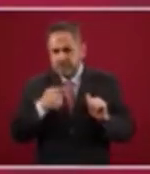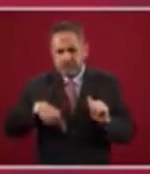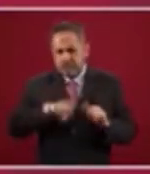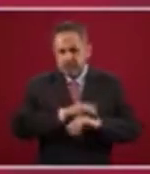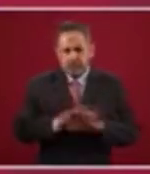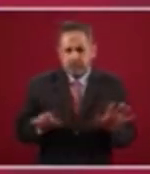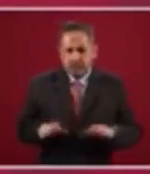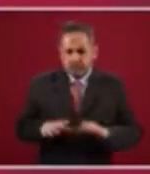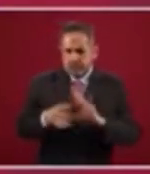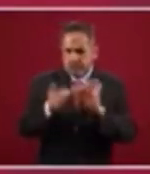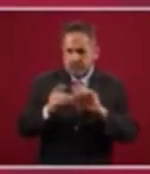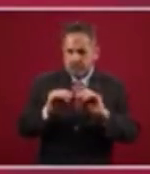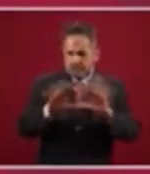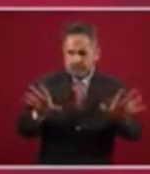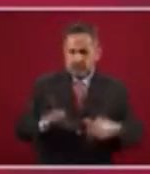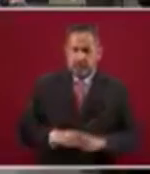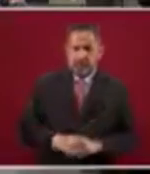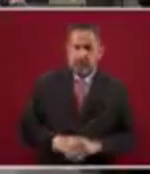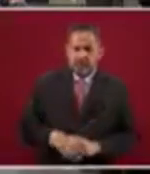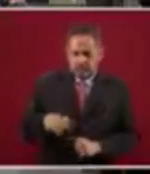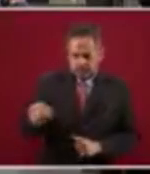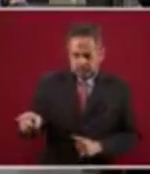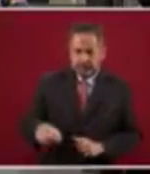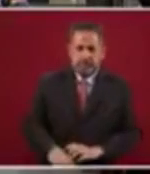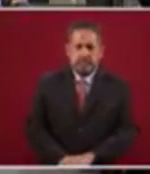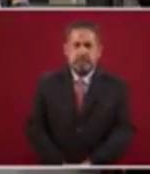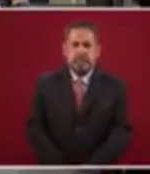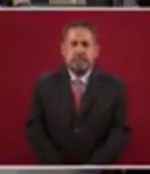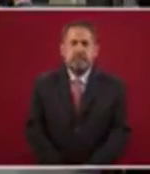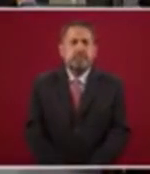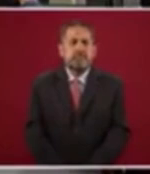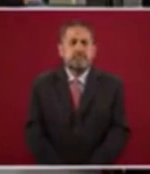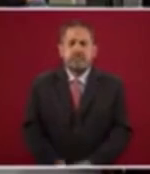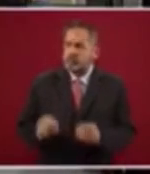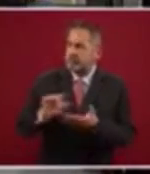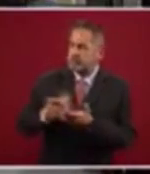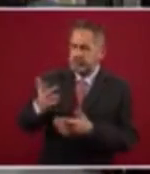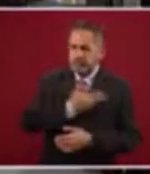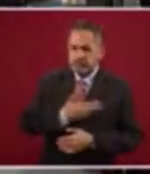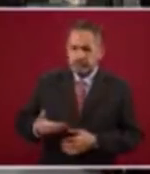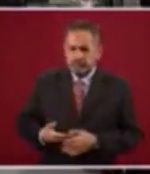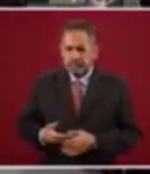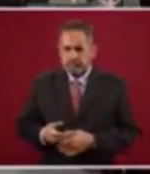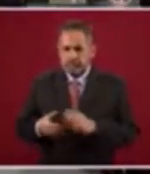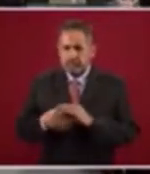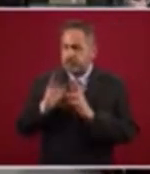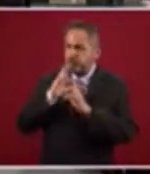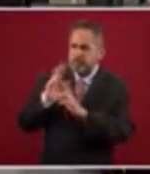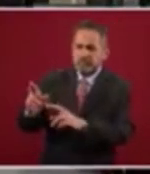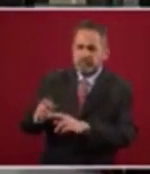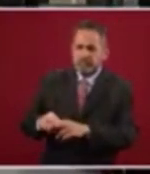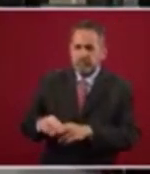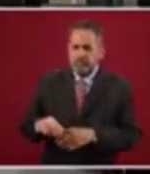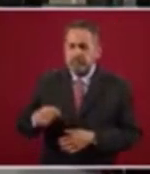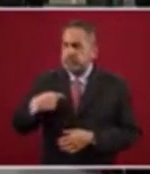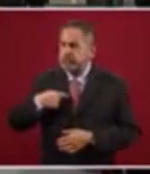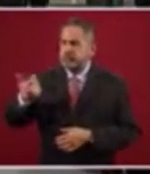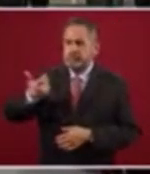que quede esto aclarado. Muchas gracias, presidente. Buenos días. Solo para contestarle al compañero, sí, a mí me paga